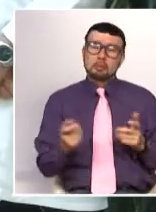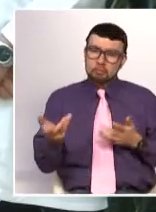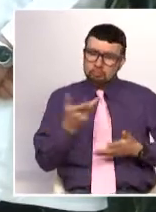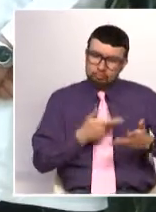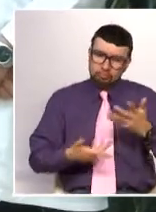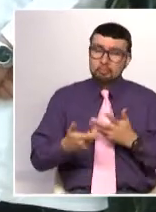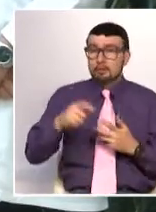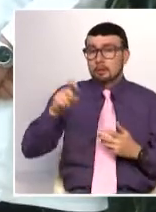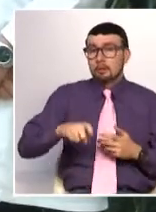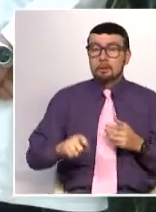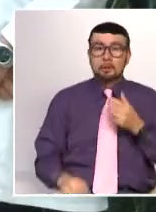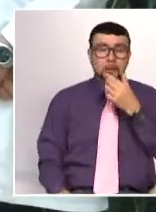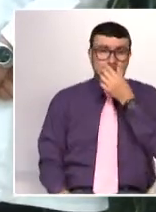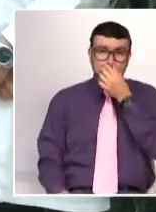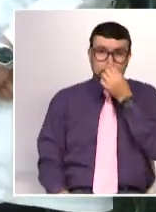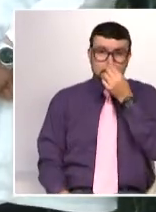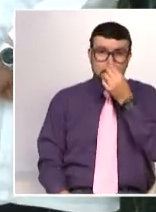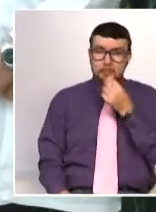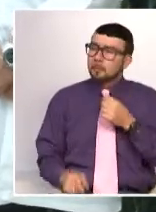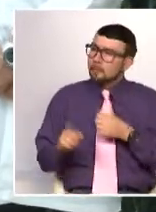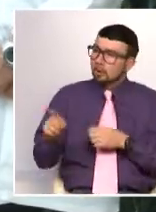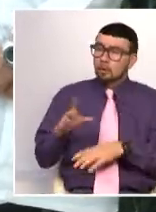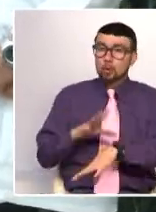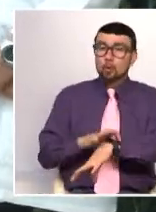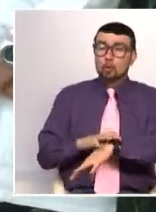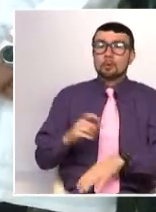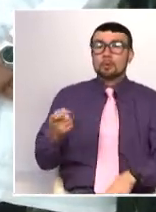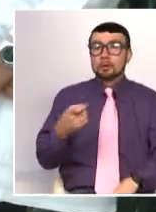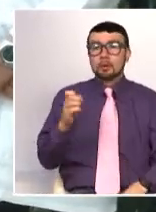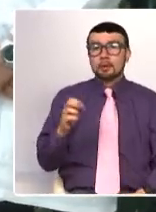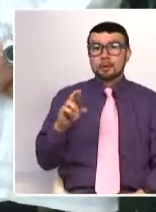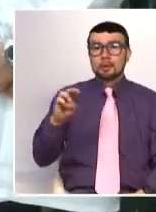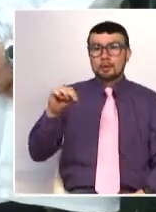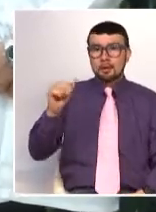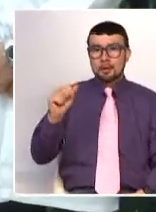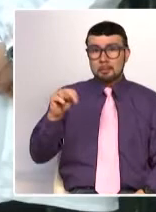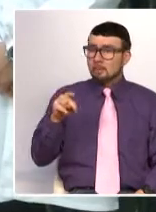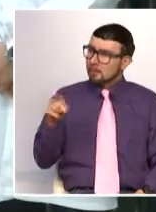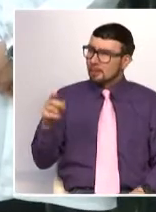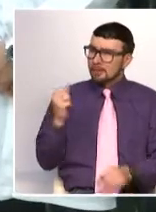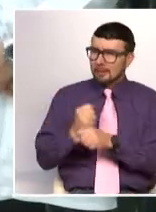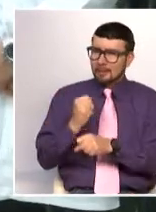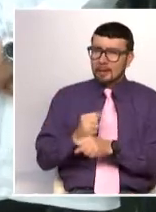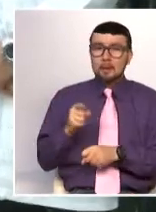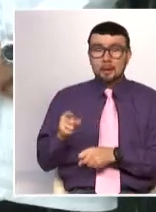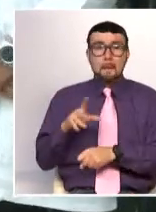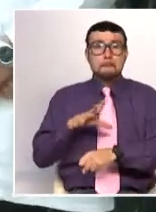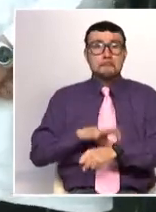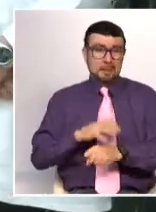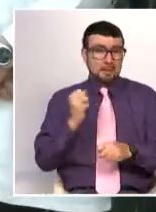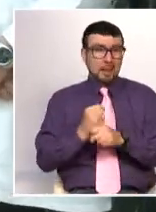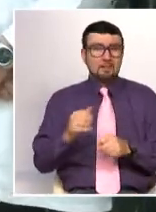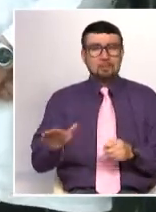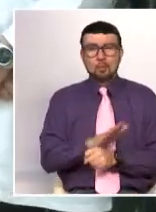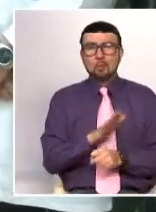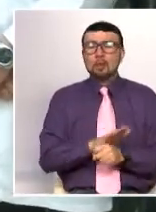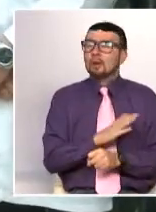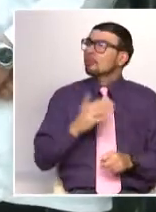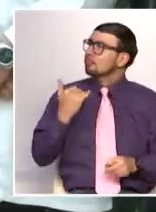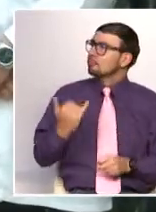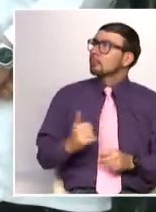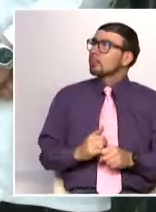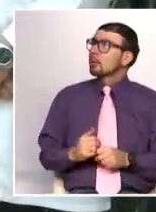el doctor germán ruiz es especialista en medicina ocupacional y se habla